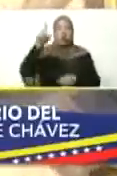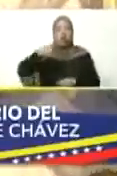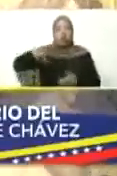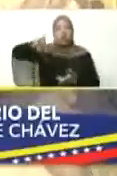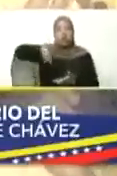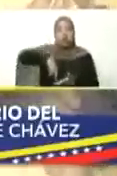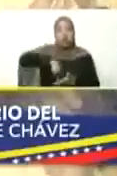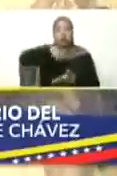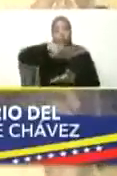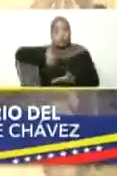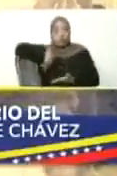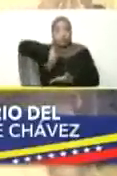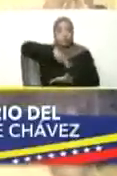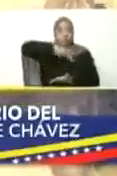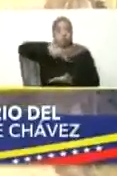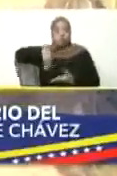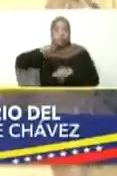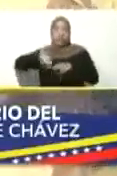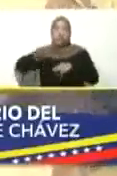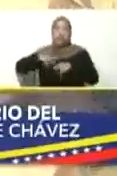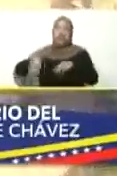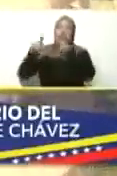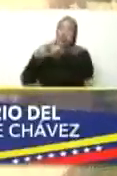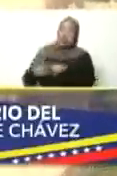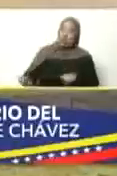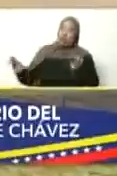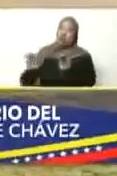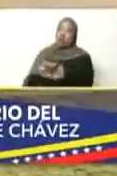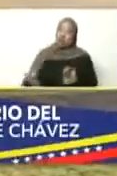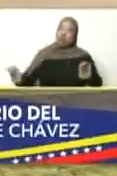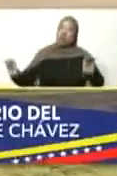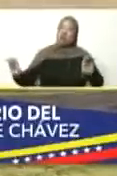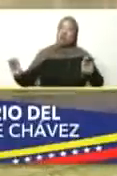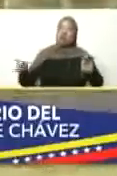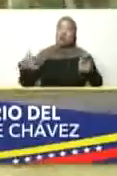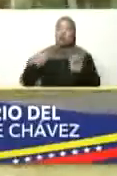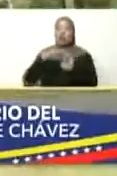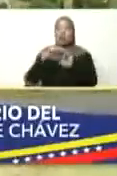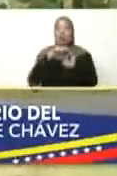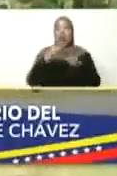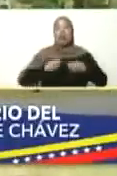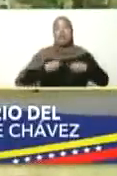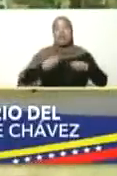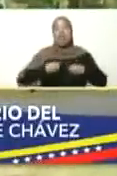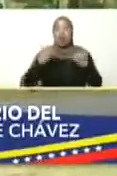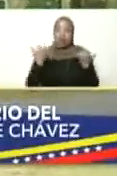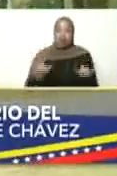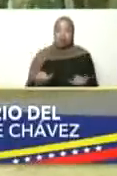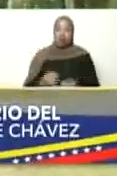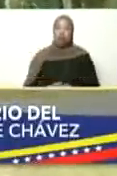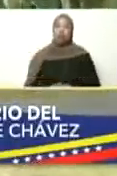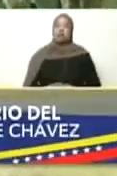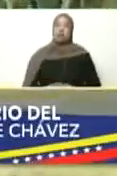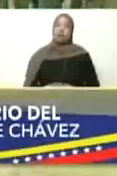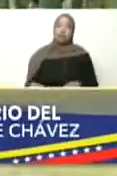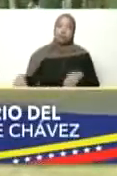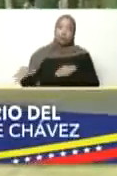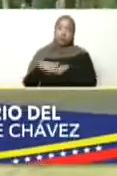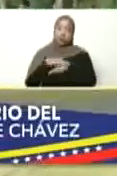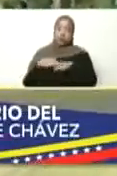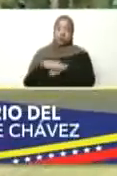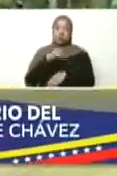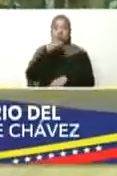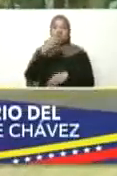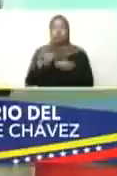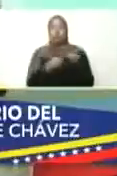modelo educativo, pues, integral. Un modelo educativo diferente. Correcto. Y que esté vinculado a la realidad de nuestro campo, de nuestro territorio. A través del Ministerio del Poder Popular de